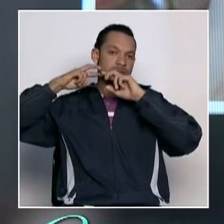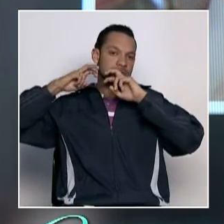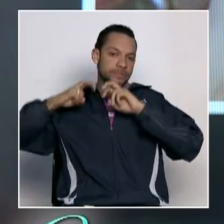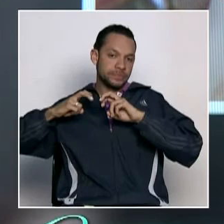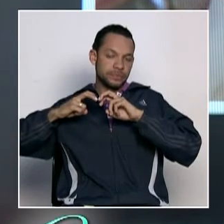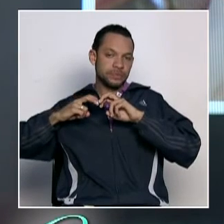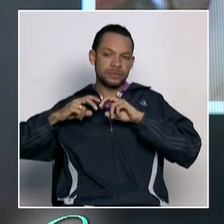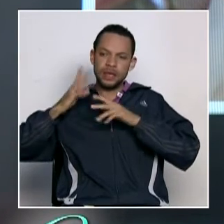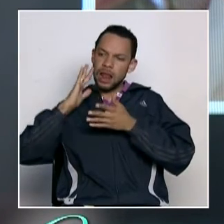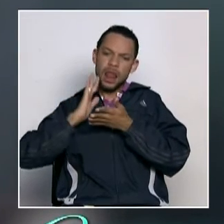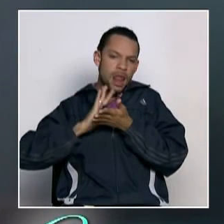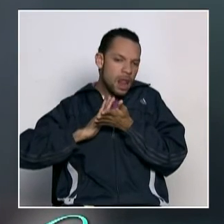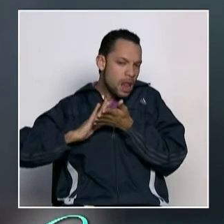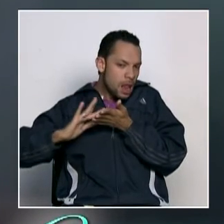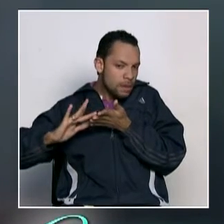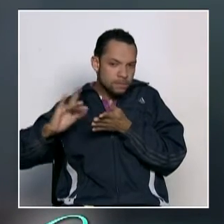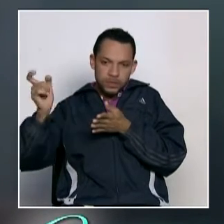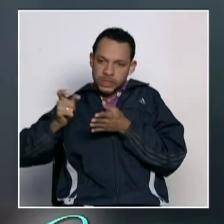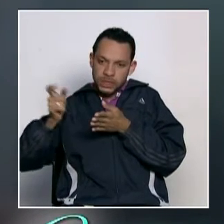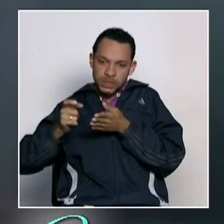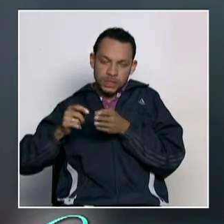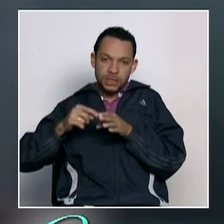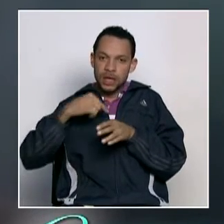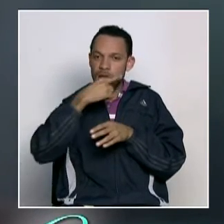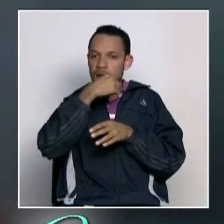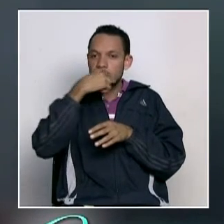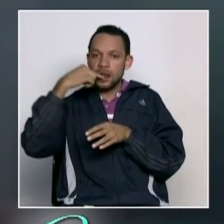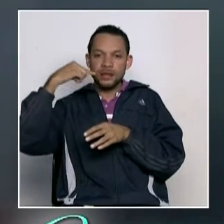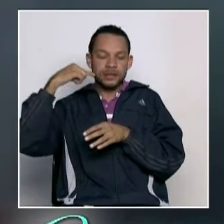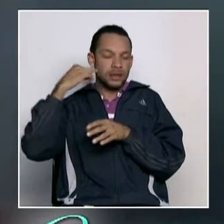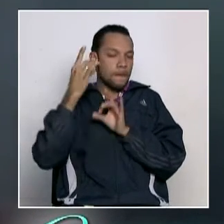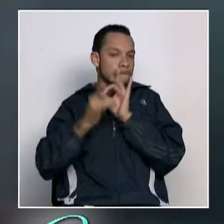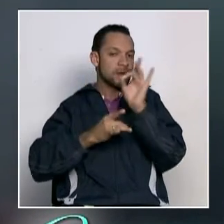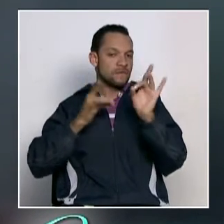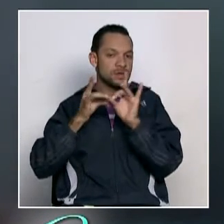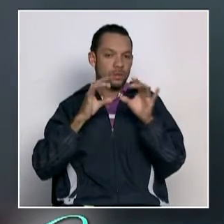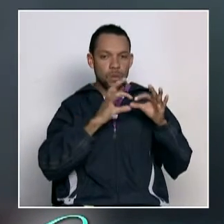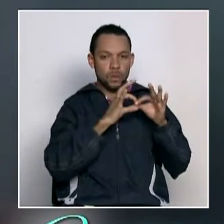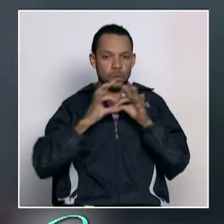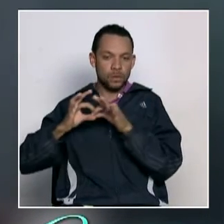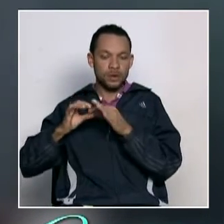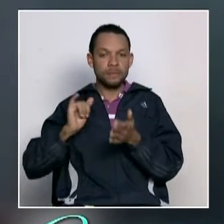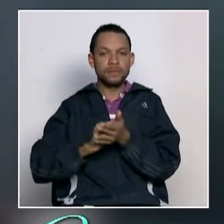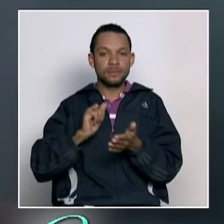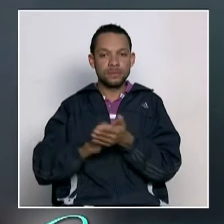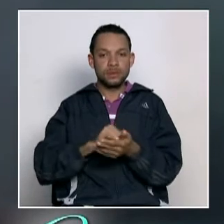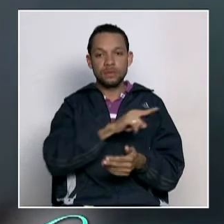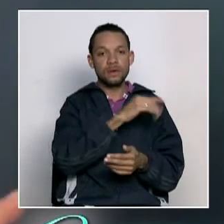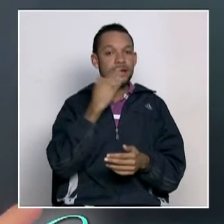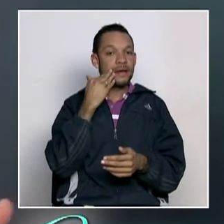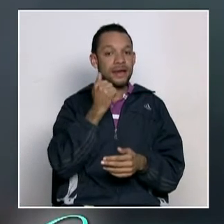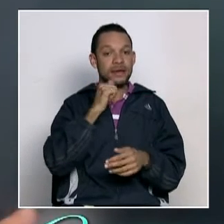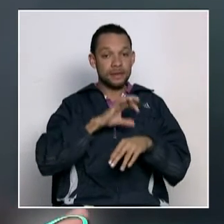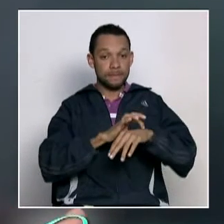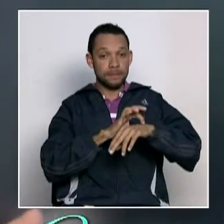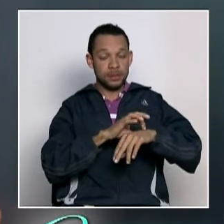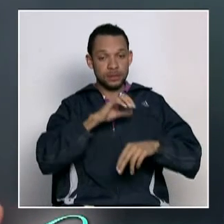de desintoxicación. Pero miren algo aquí, yo quiero que la doctora Ariana ahí nos ayude.